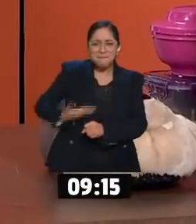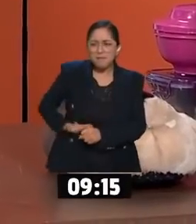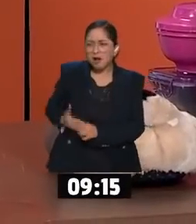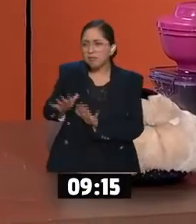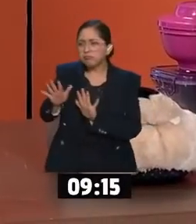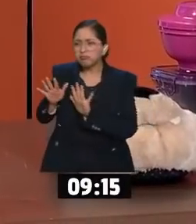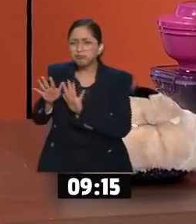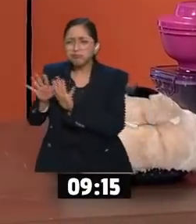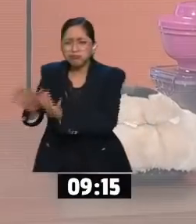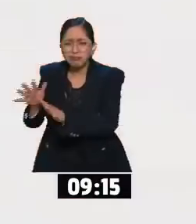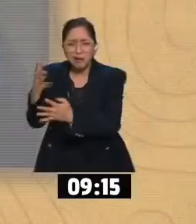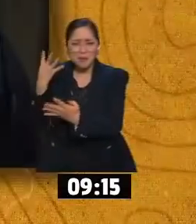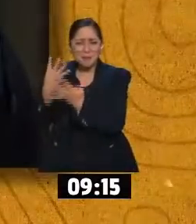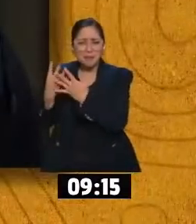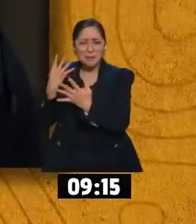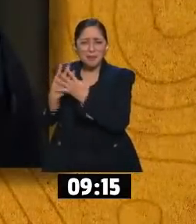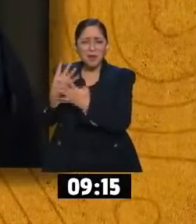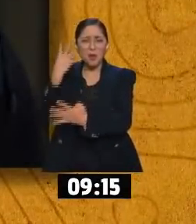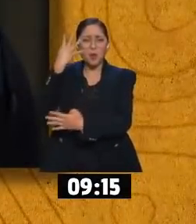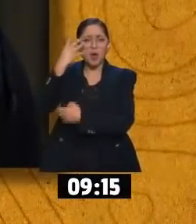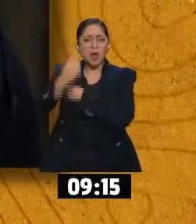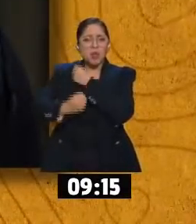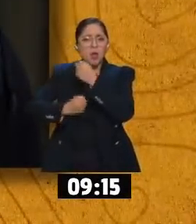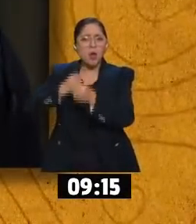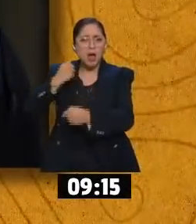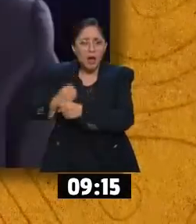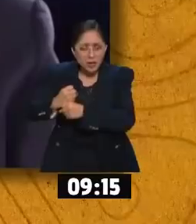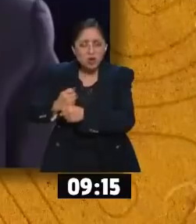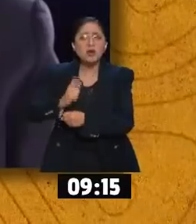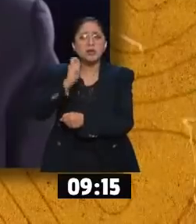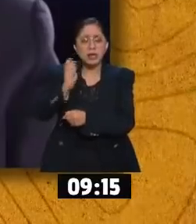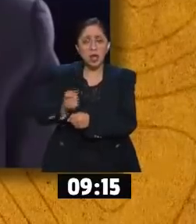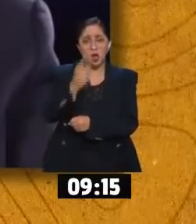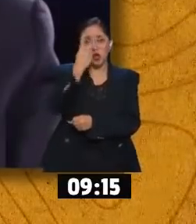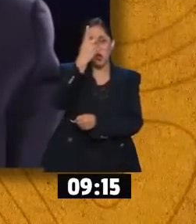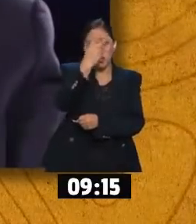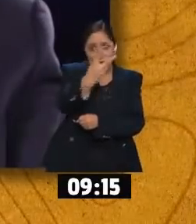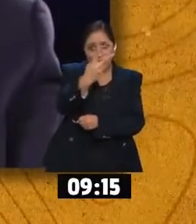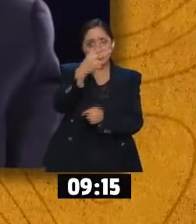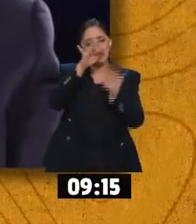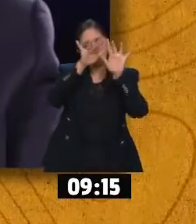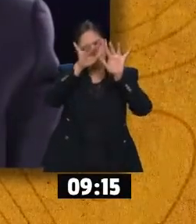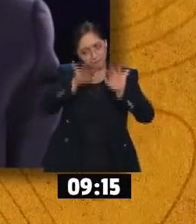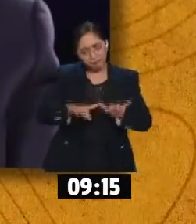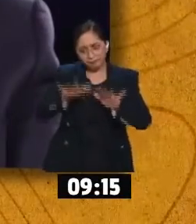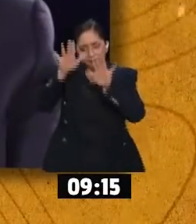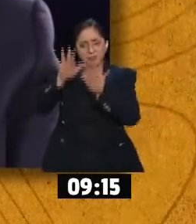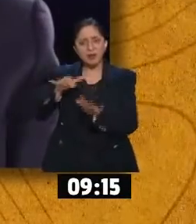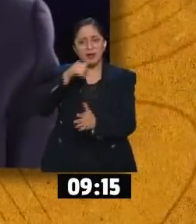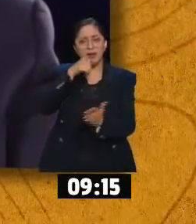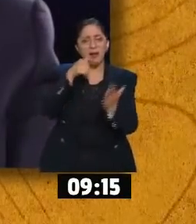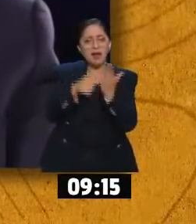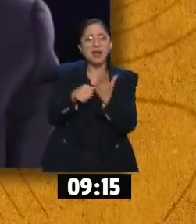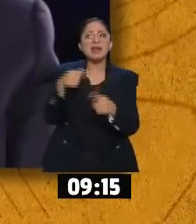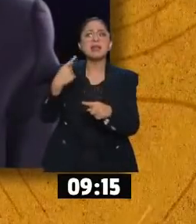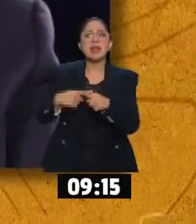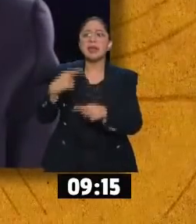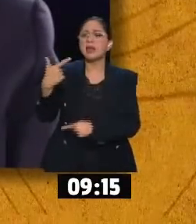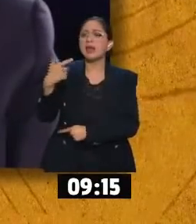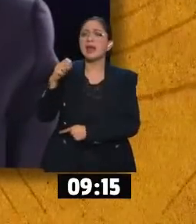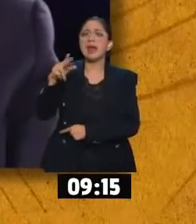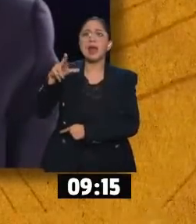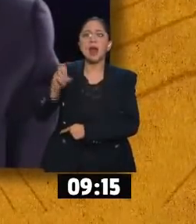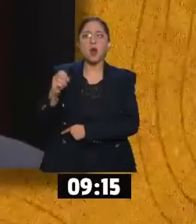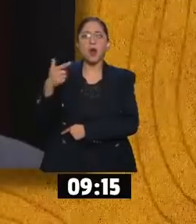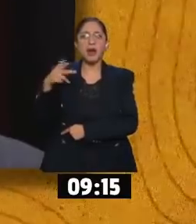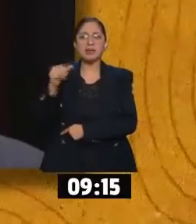años. 4 años cuando le reveló mediante 2 cartas que Genaro García Luna estaba coludido con la